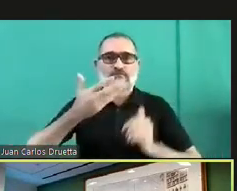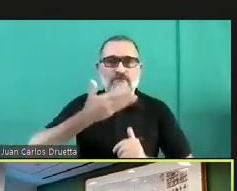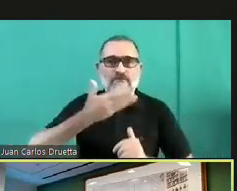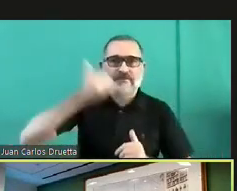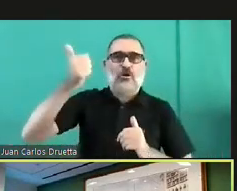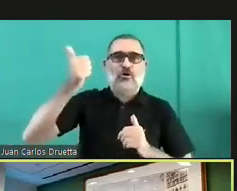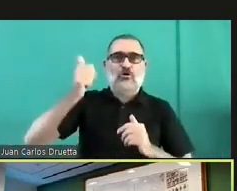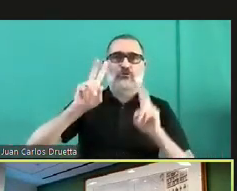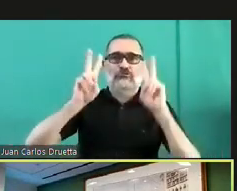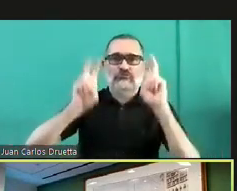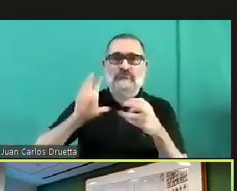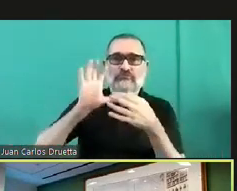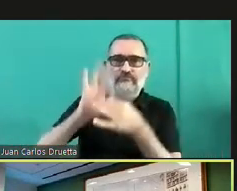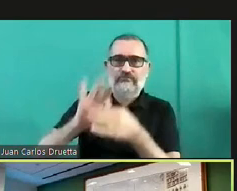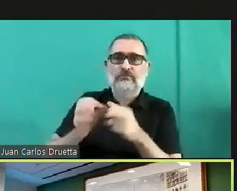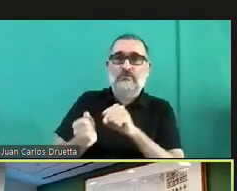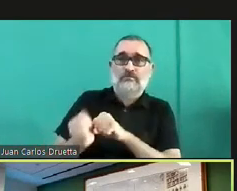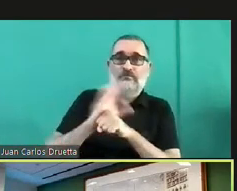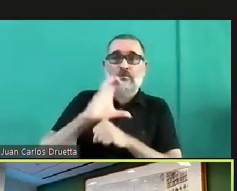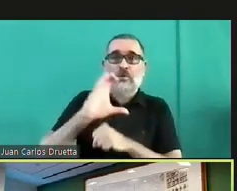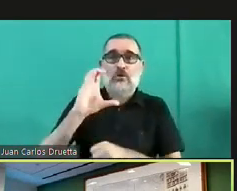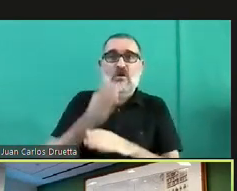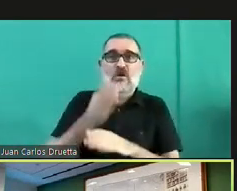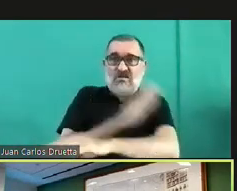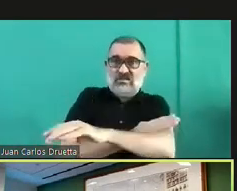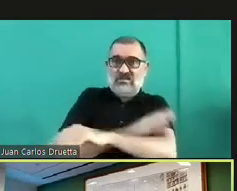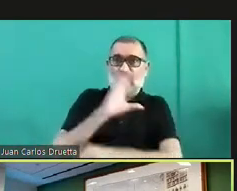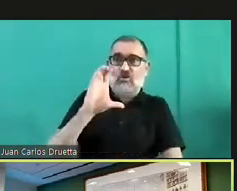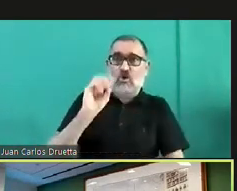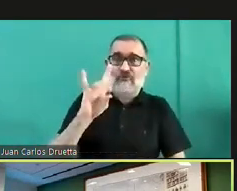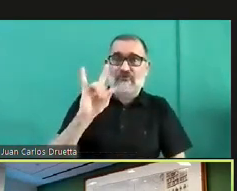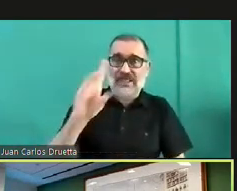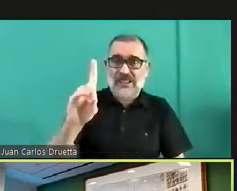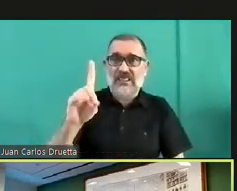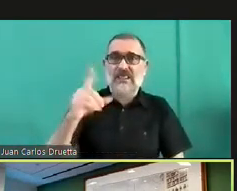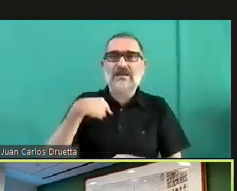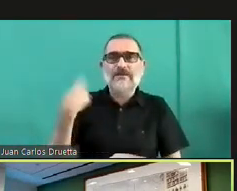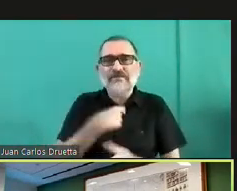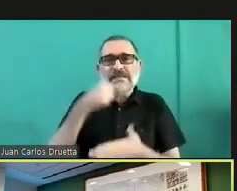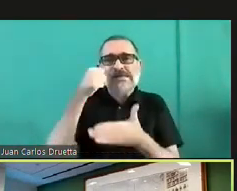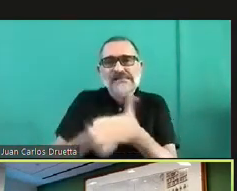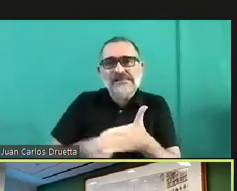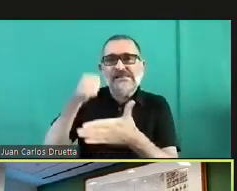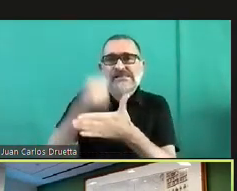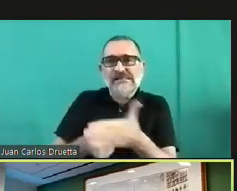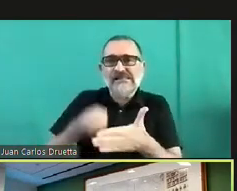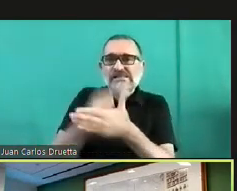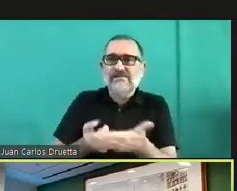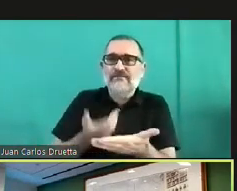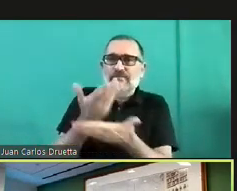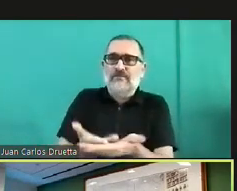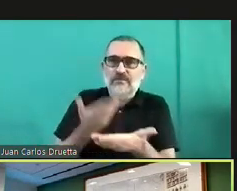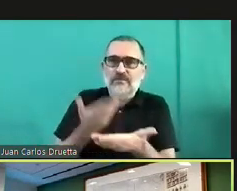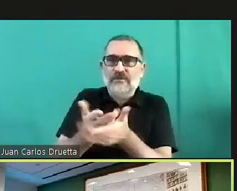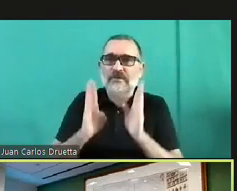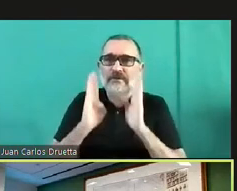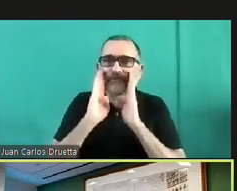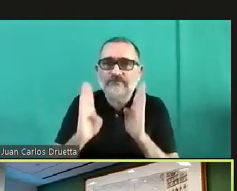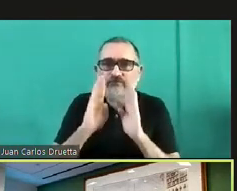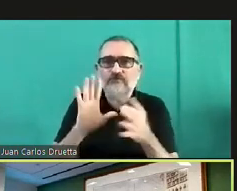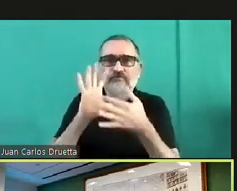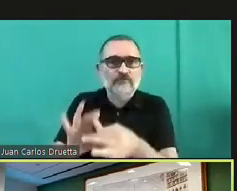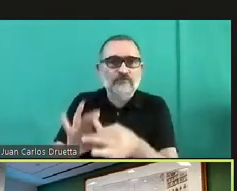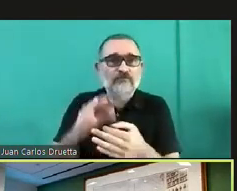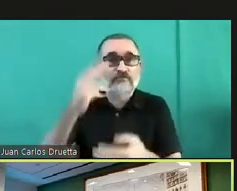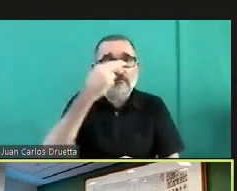es parte de nuestro trabajo el análisis y colección de datos de salud es otro enfoque